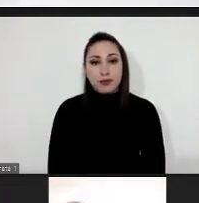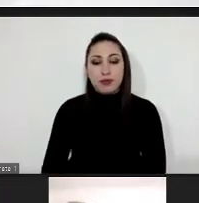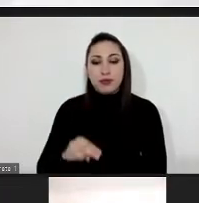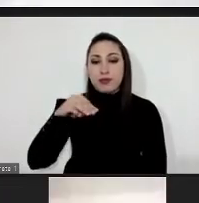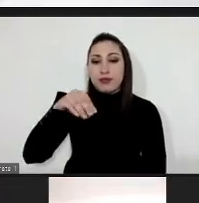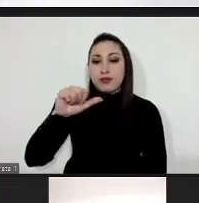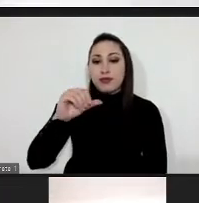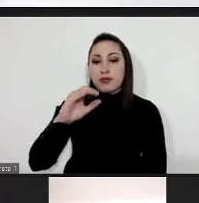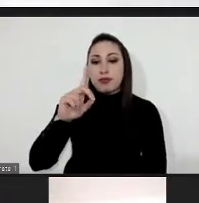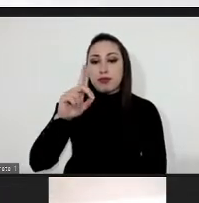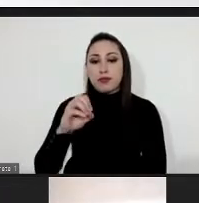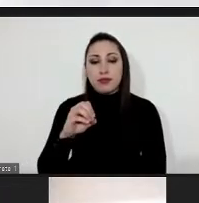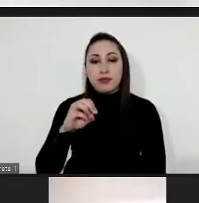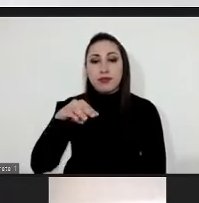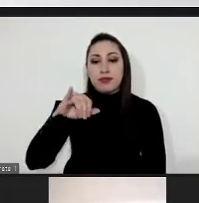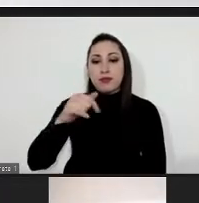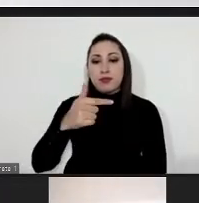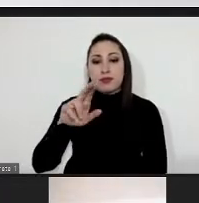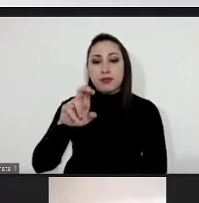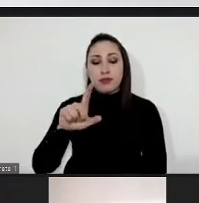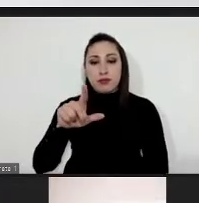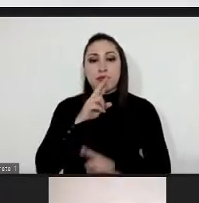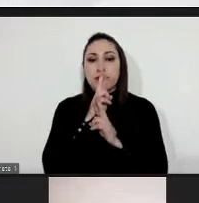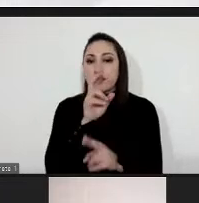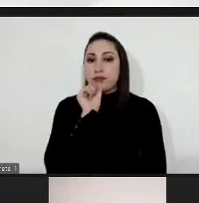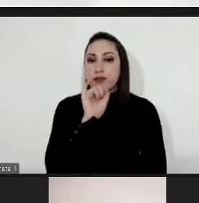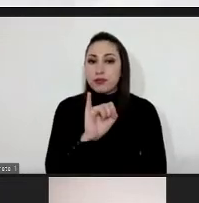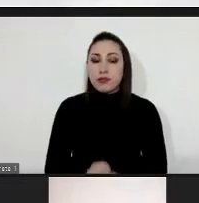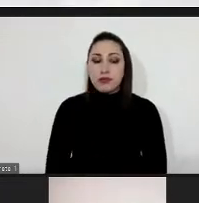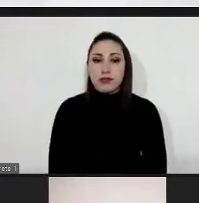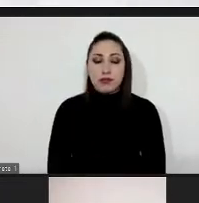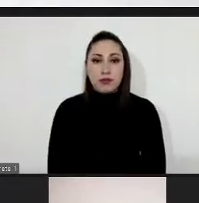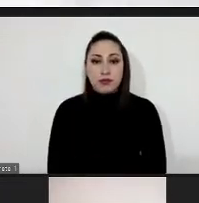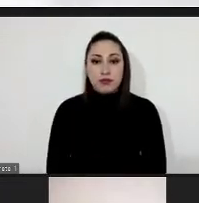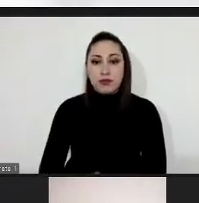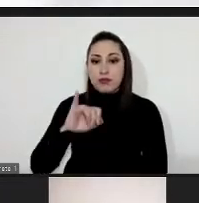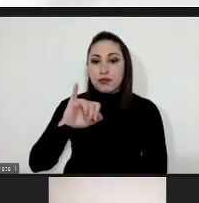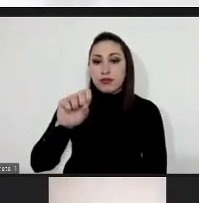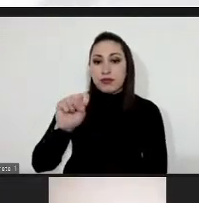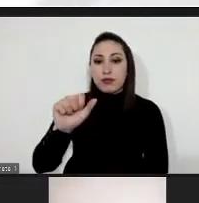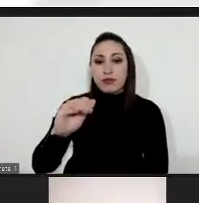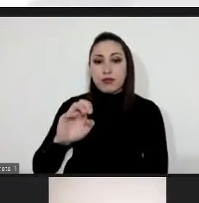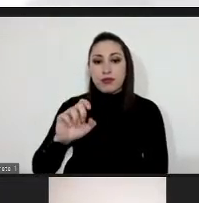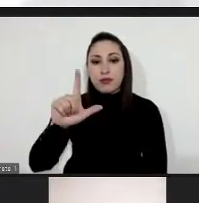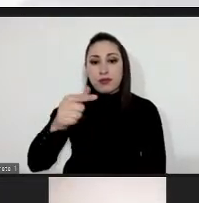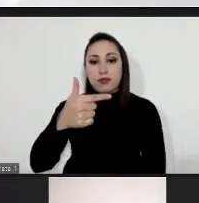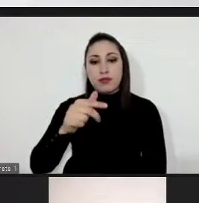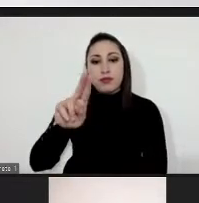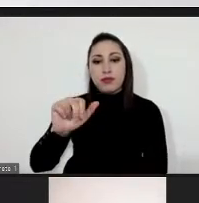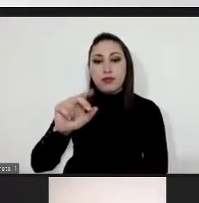Macedo Escartín. Macedo, a favor. Estrella Isabel Guadarrama Sánchez.